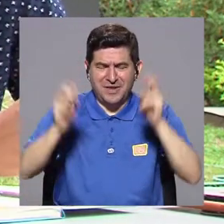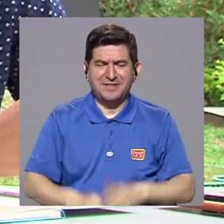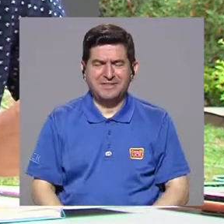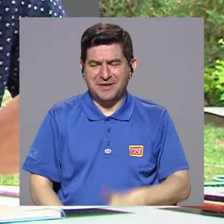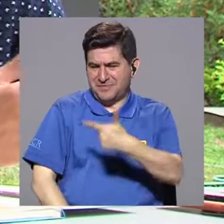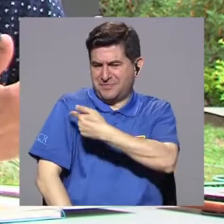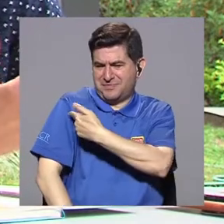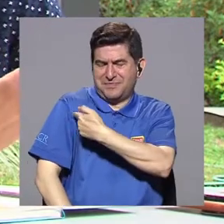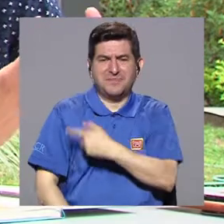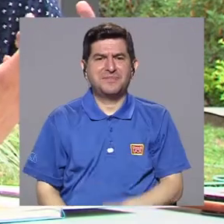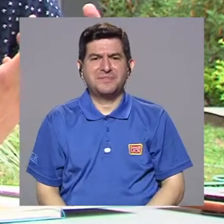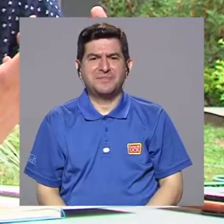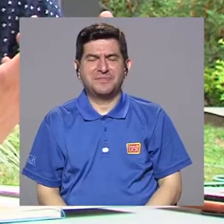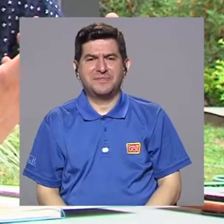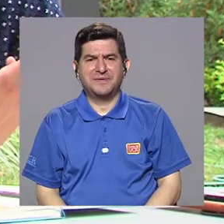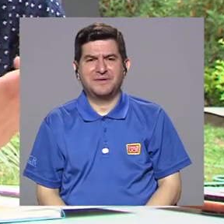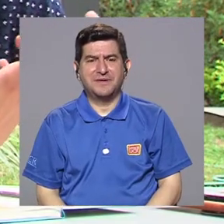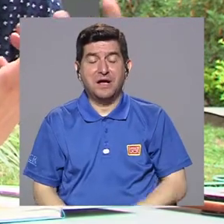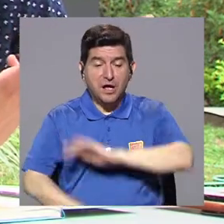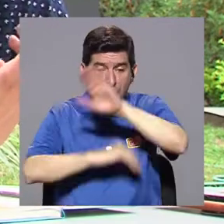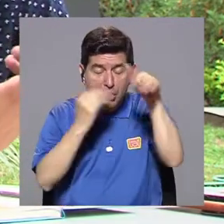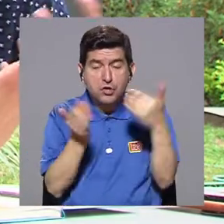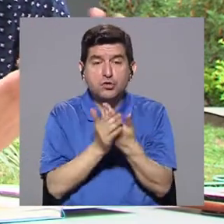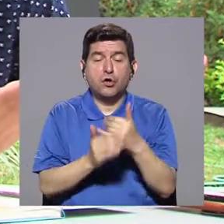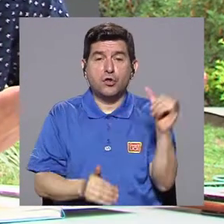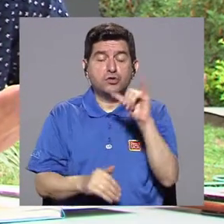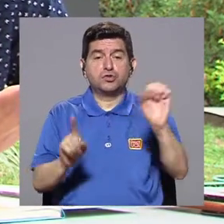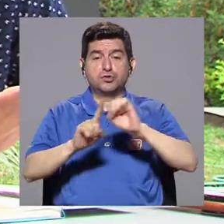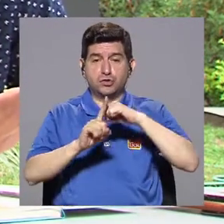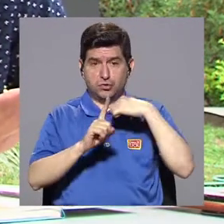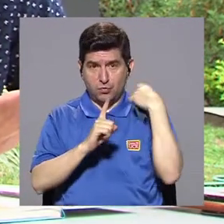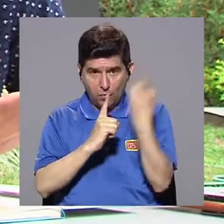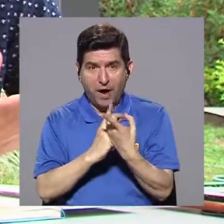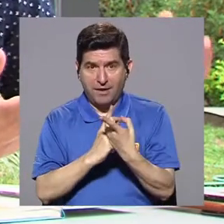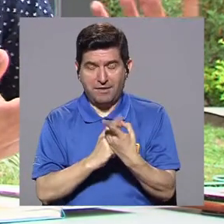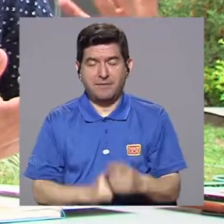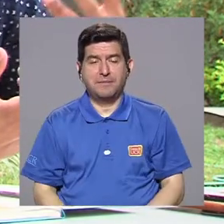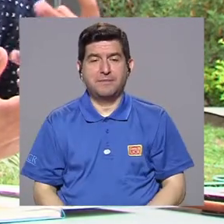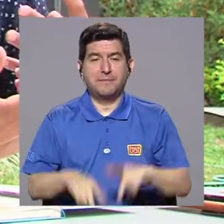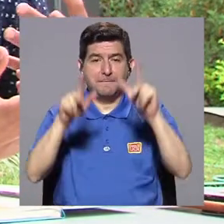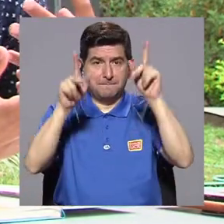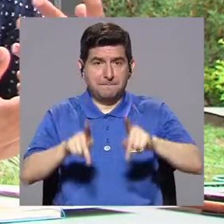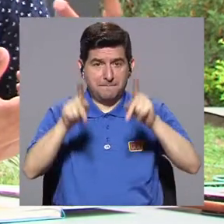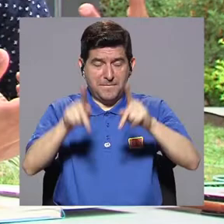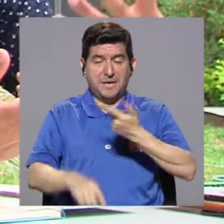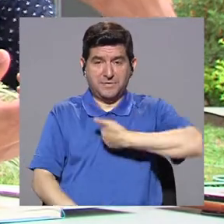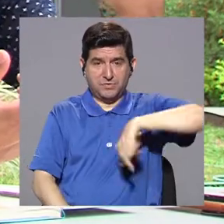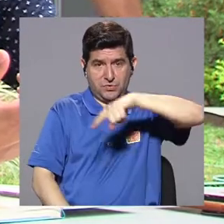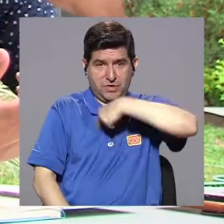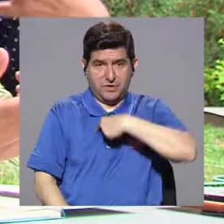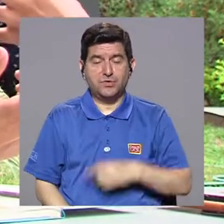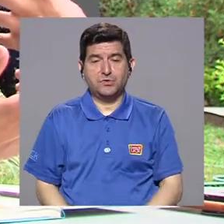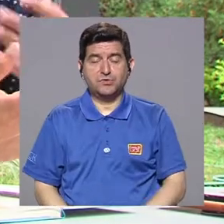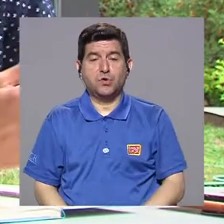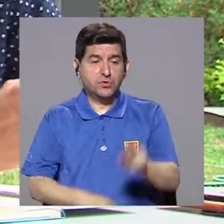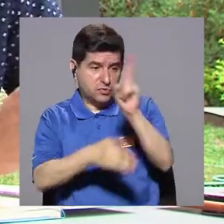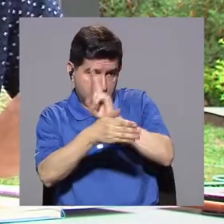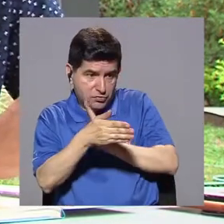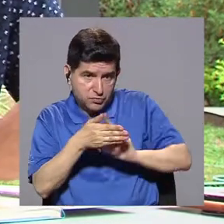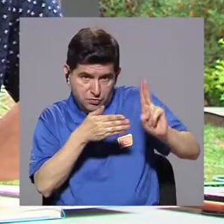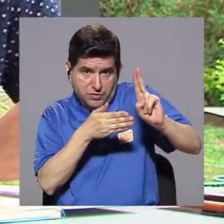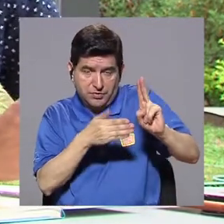vacunas. Porque al final todos pertenecemos a la misma sociedad, eso es lo que pasa. Tanto la gente, nosotros que estamos en el lado de la